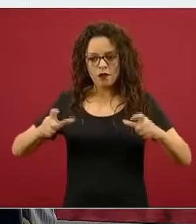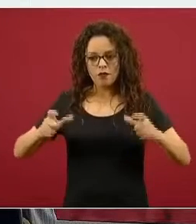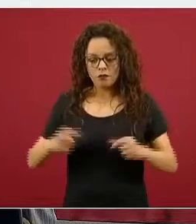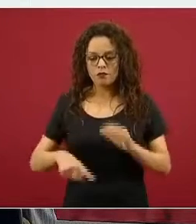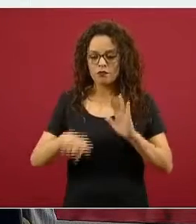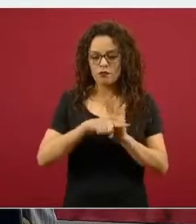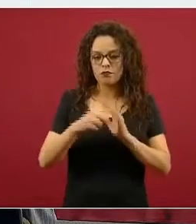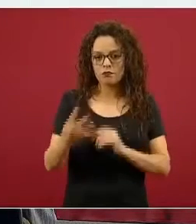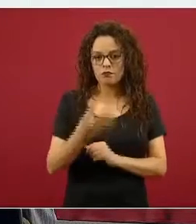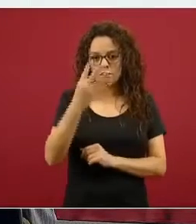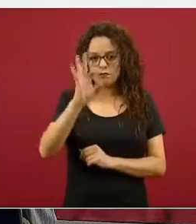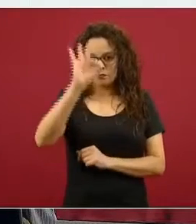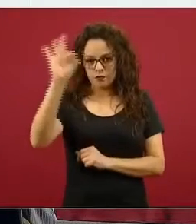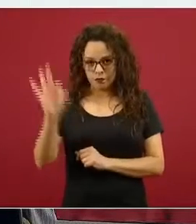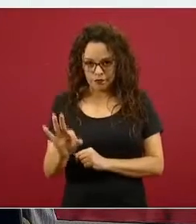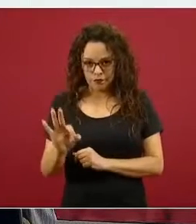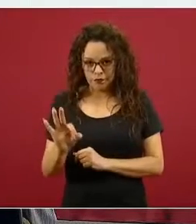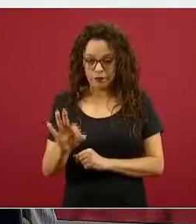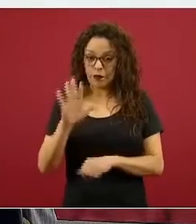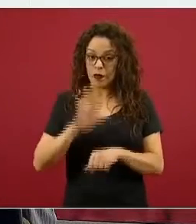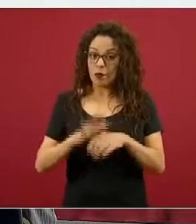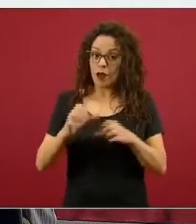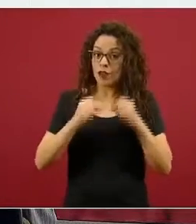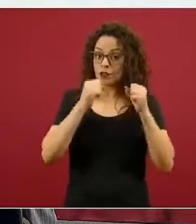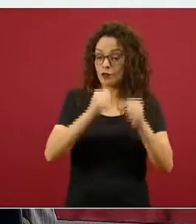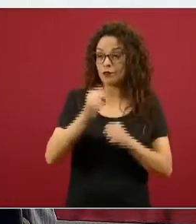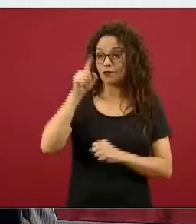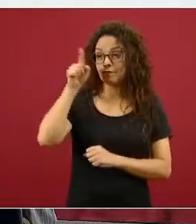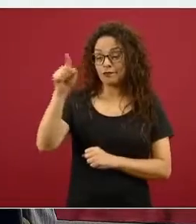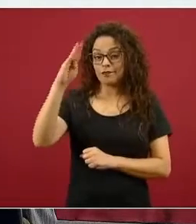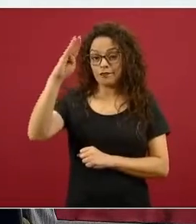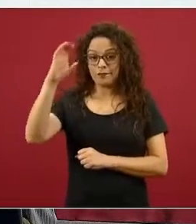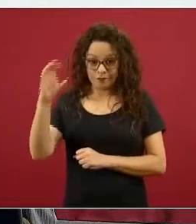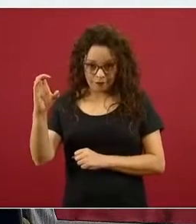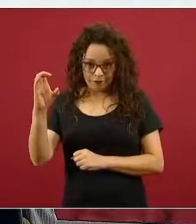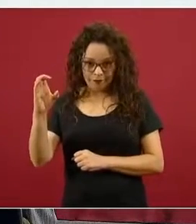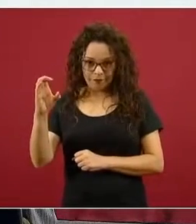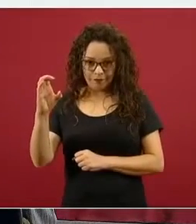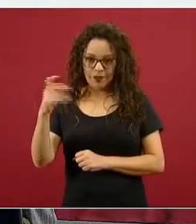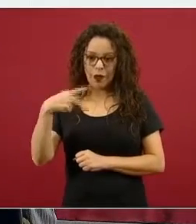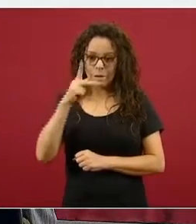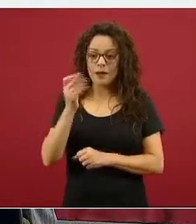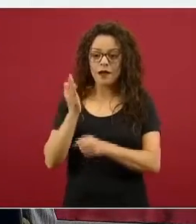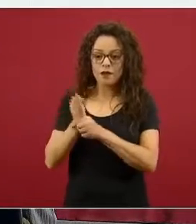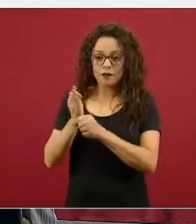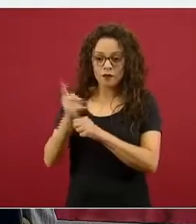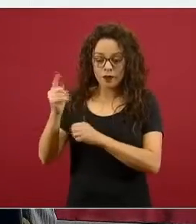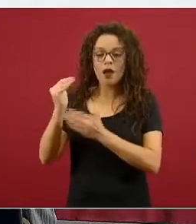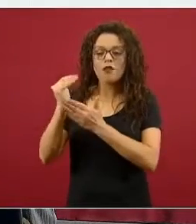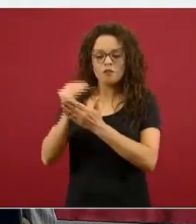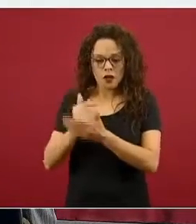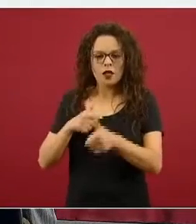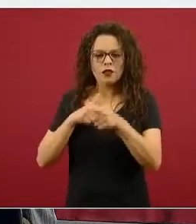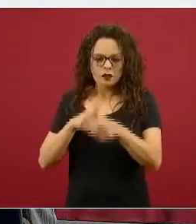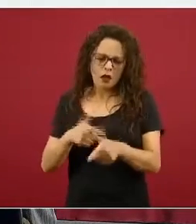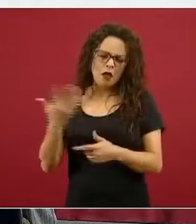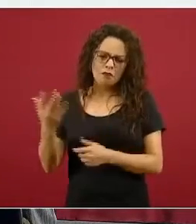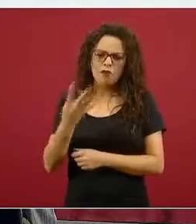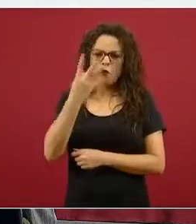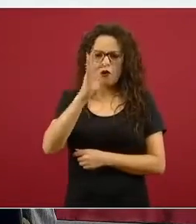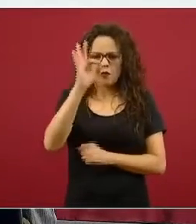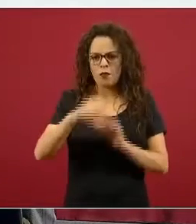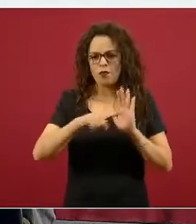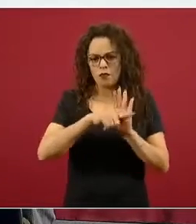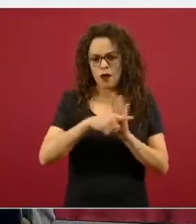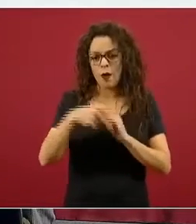como el que presentamos en Baja California, pero sigue en descenso. Y también fue clasificado como un estado con un nivel